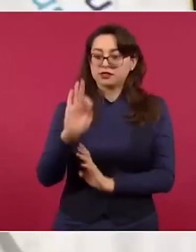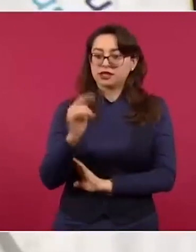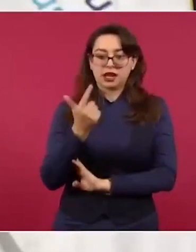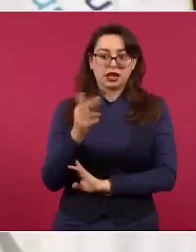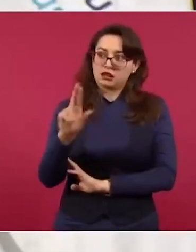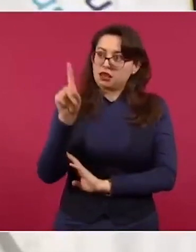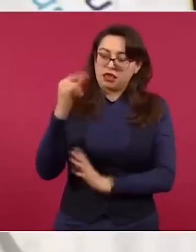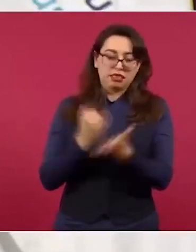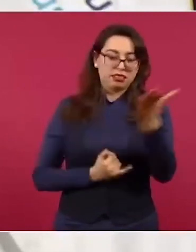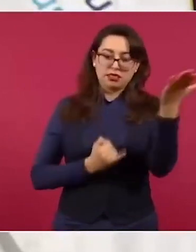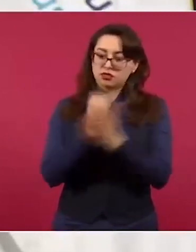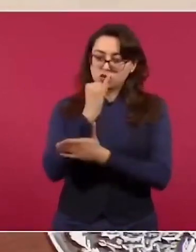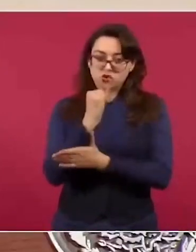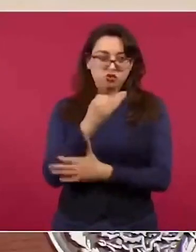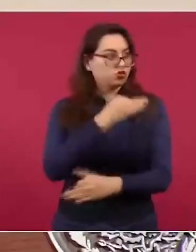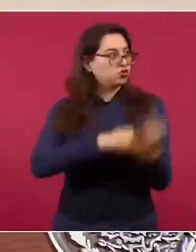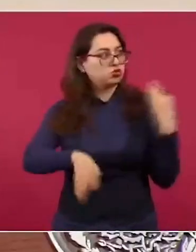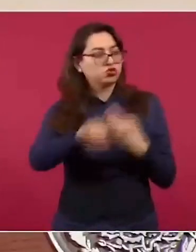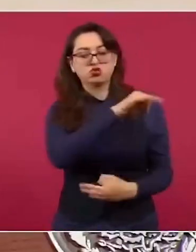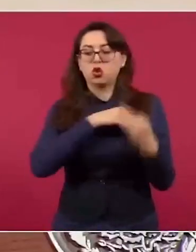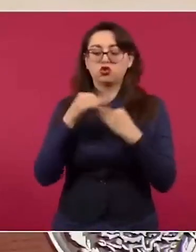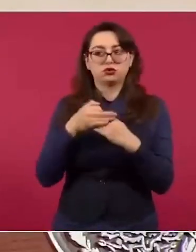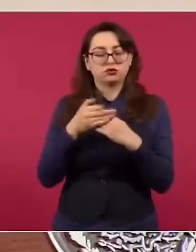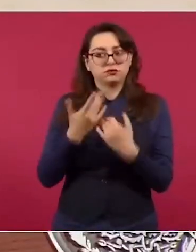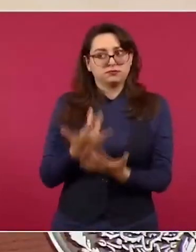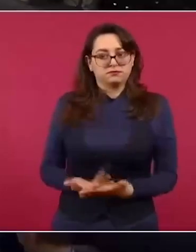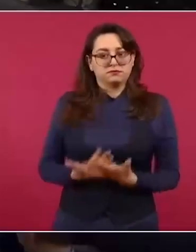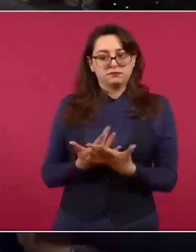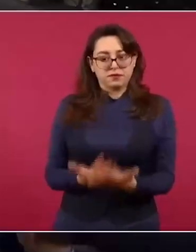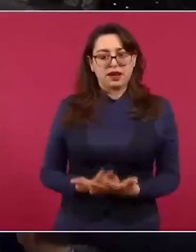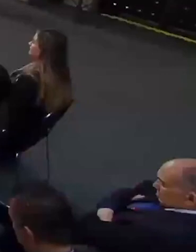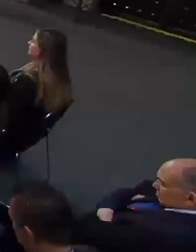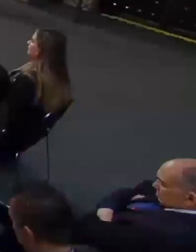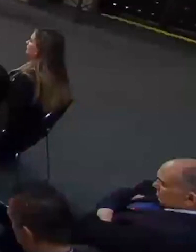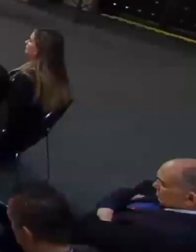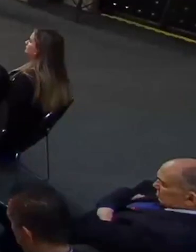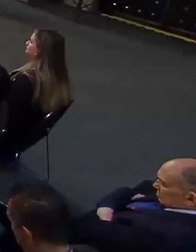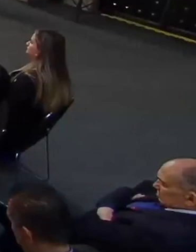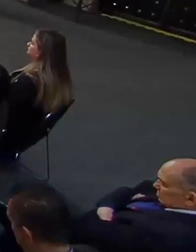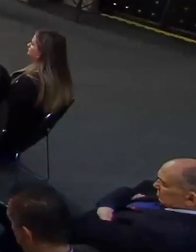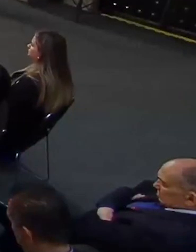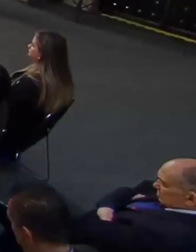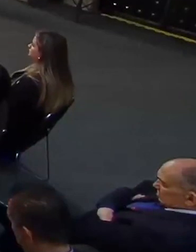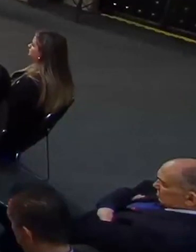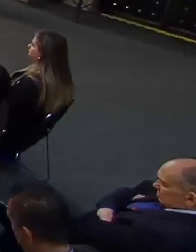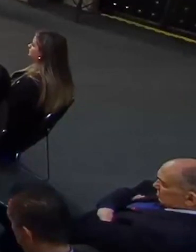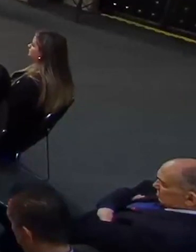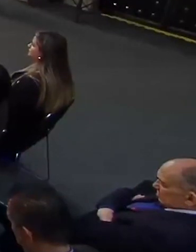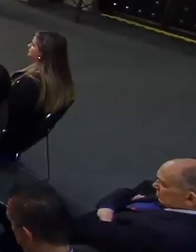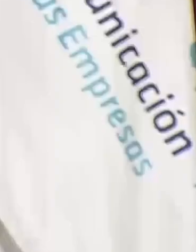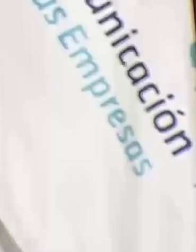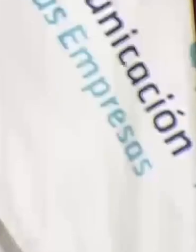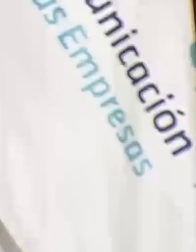vida 38 migrantes. Cabe mencionar que Garduño llegó al INM tras la renuncia de Tonatiuh Guillén López, quien dejó el